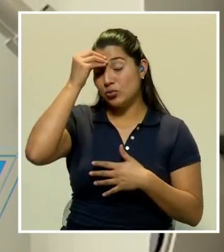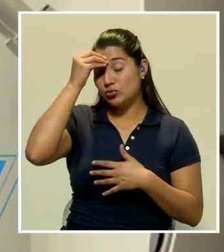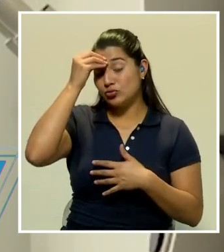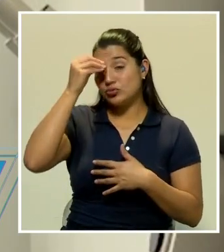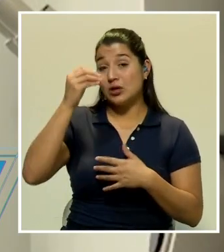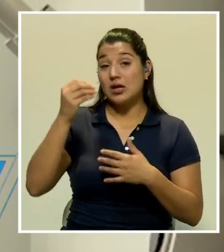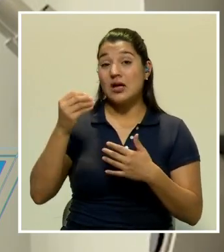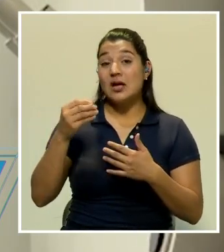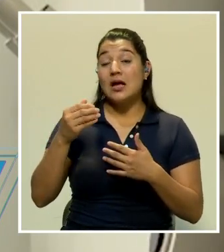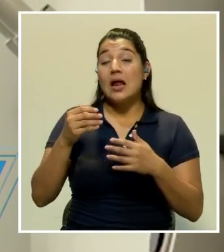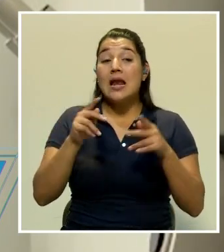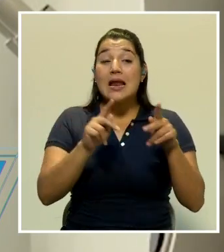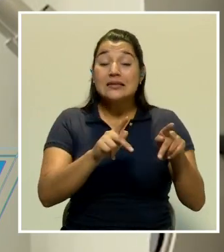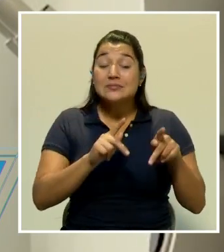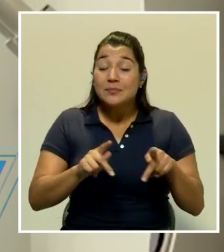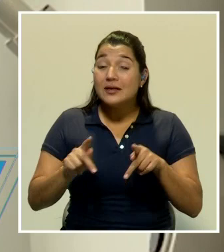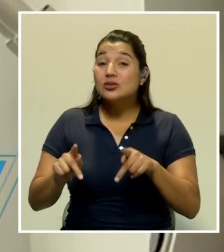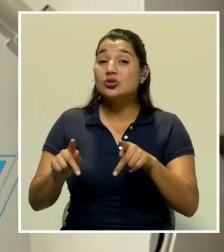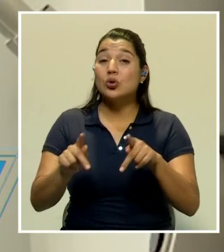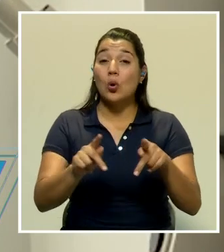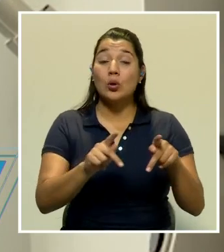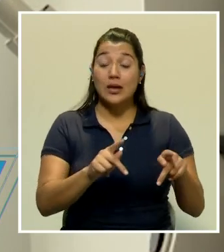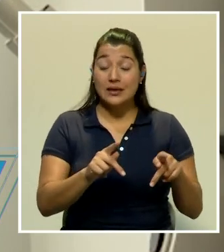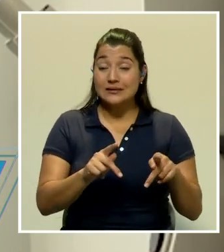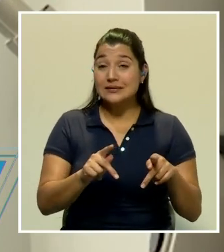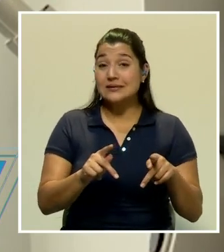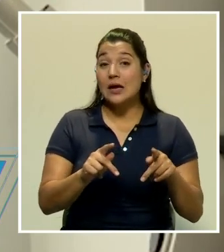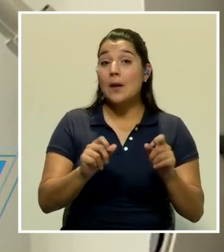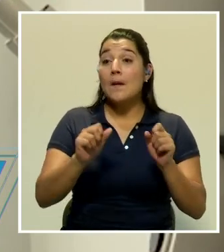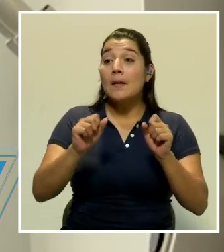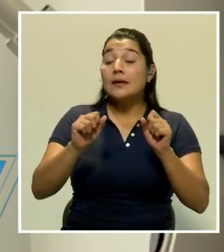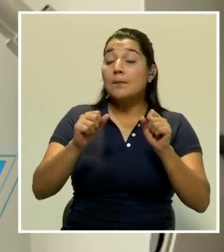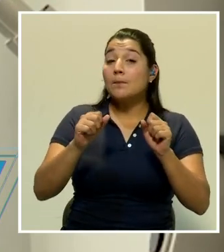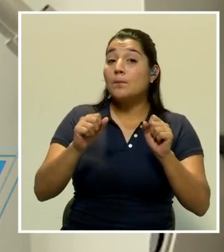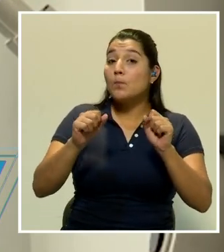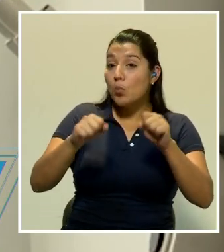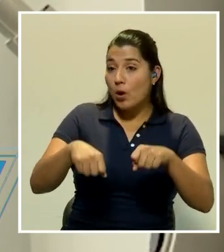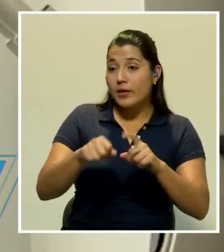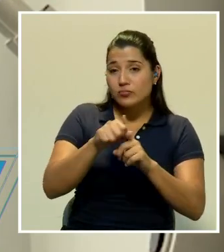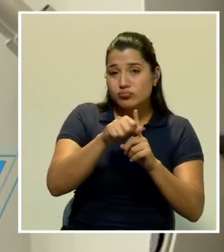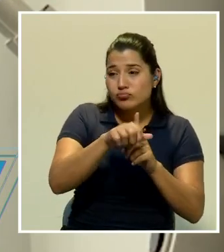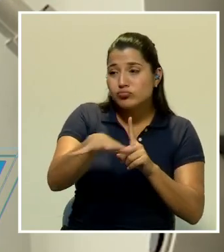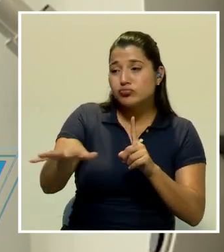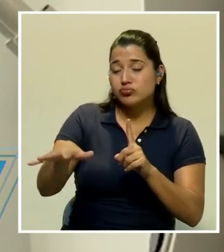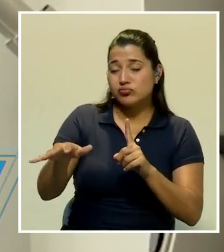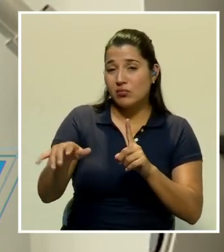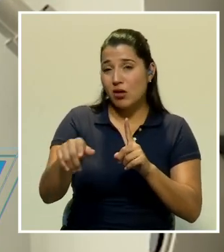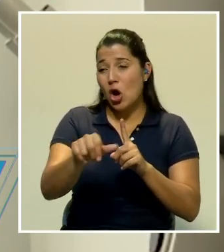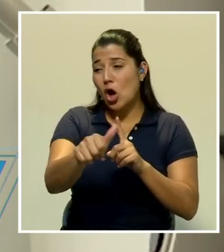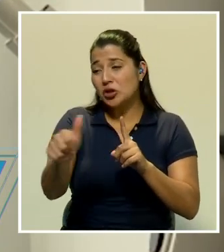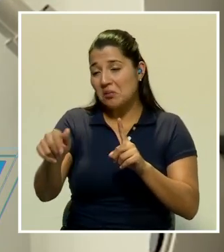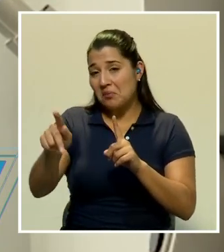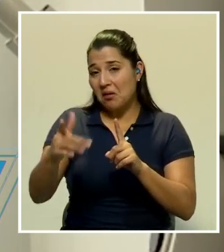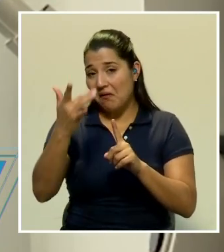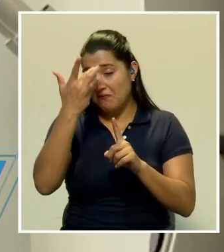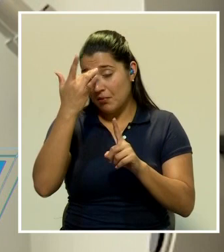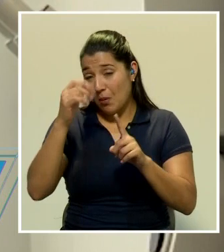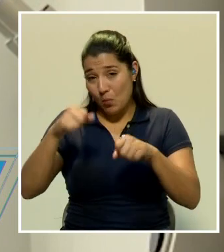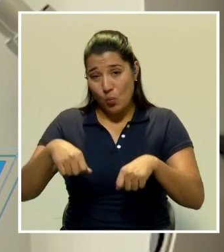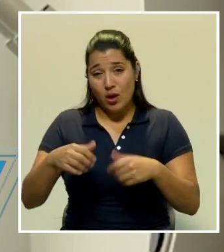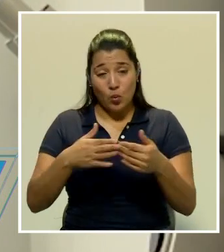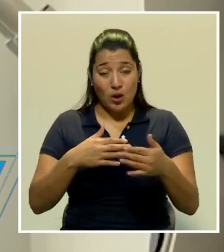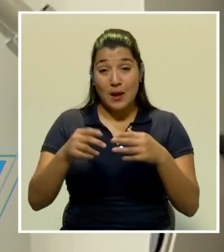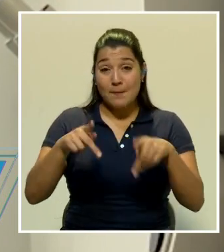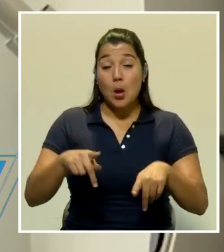personas asintomáticas, desgraciadamente, sí son capaces de transmitir el virus a otros. Hemos sobre